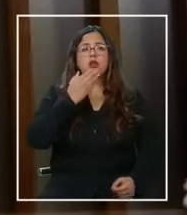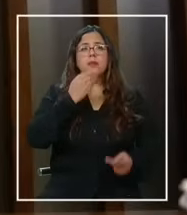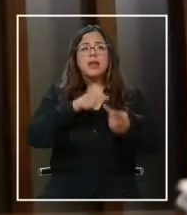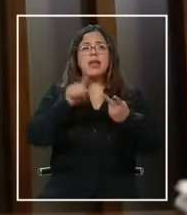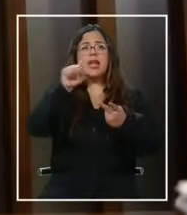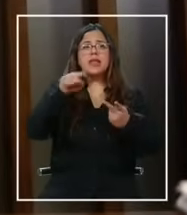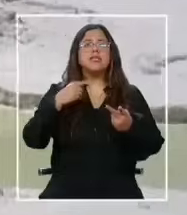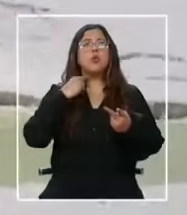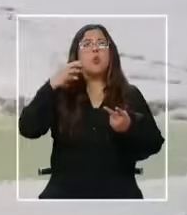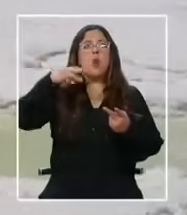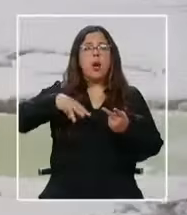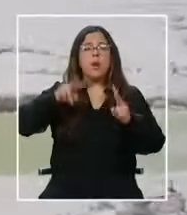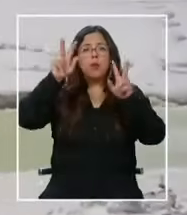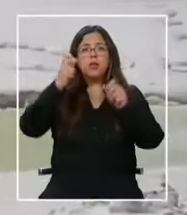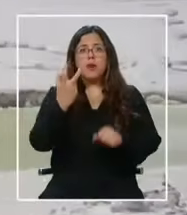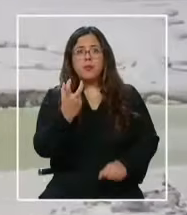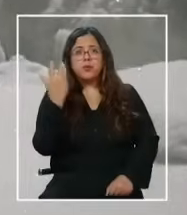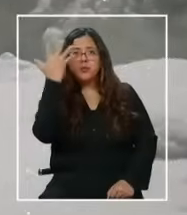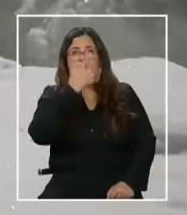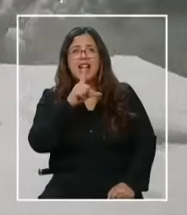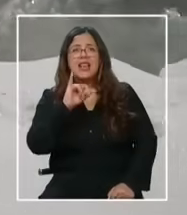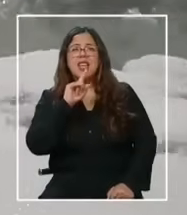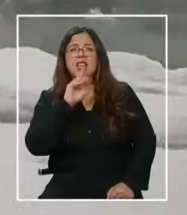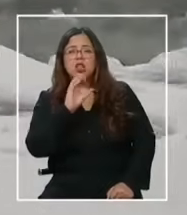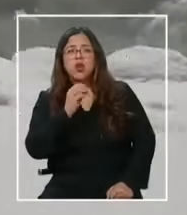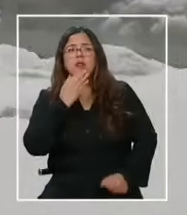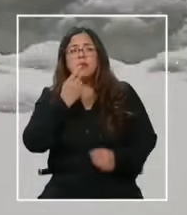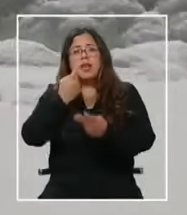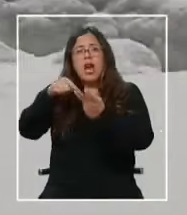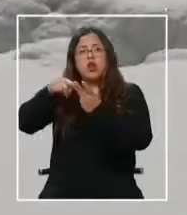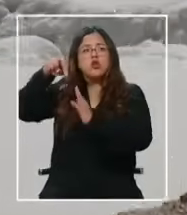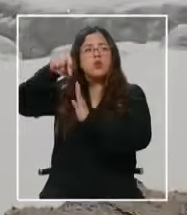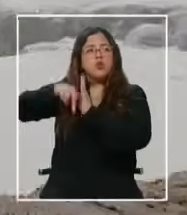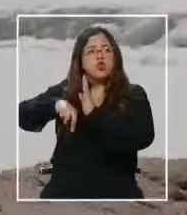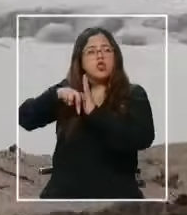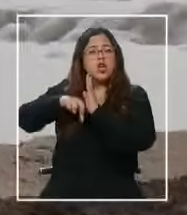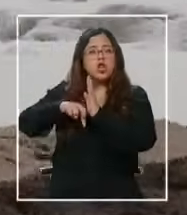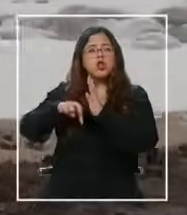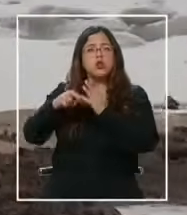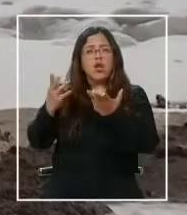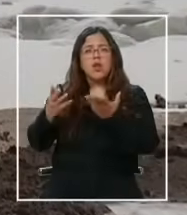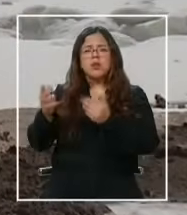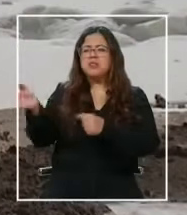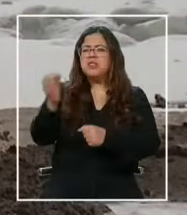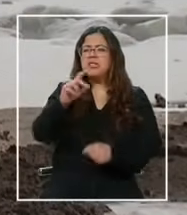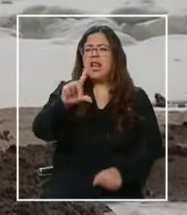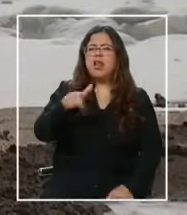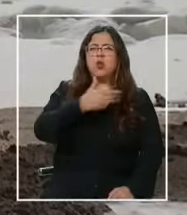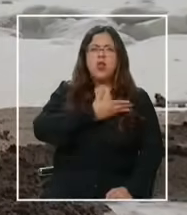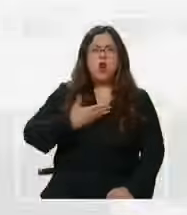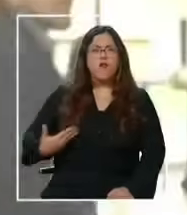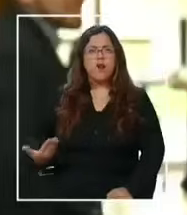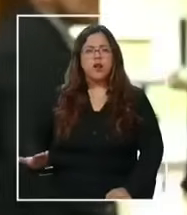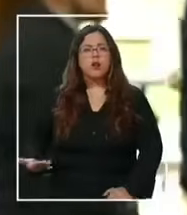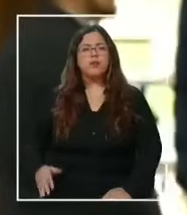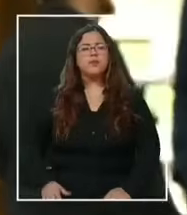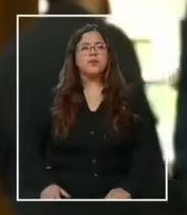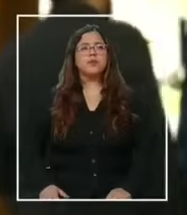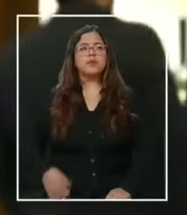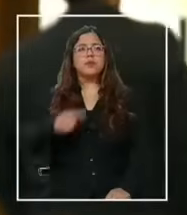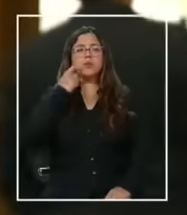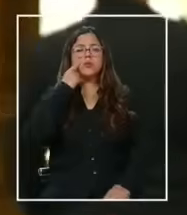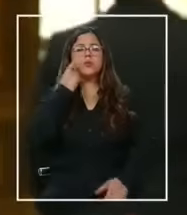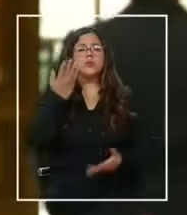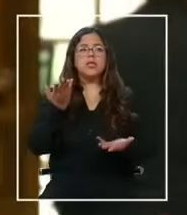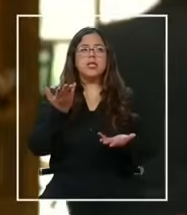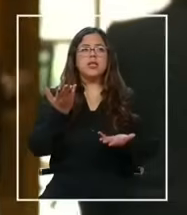mientras que vi decidió frenar también un proyecto de litio acusando lentitud del gobierno pero decir que la